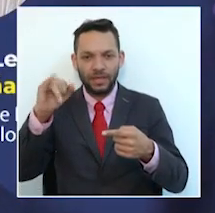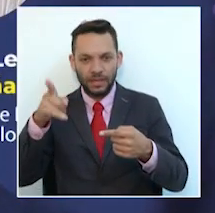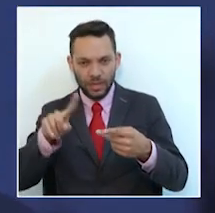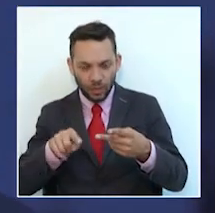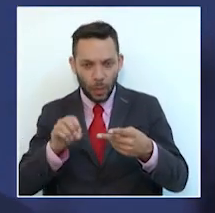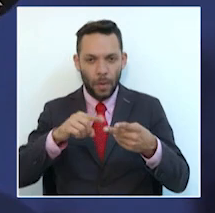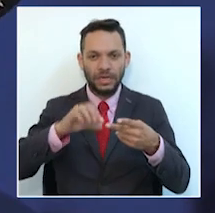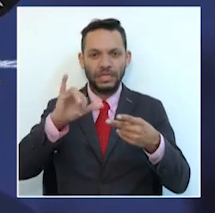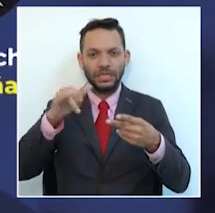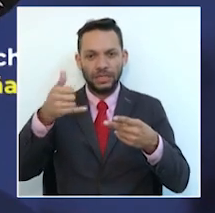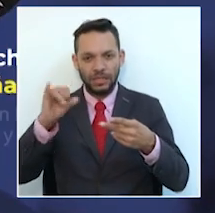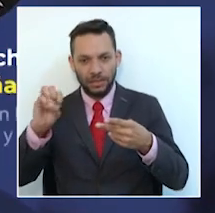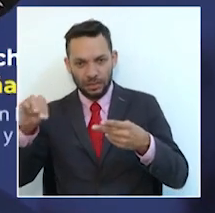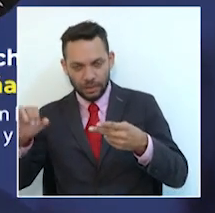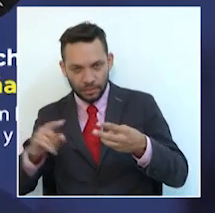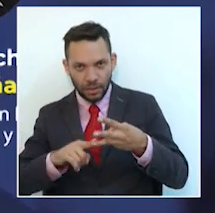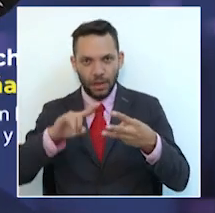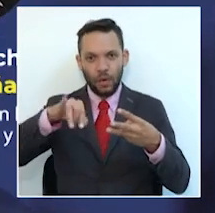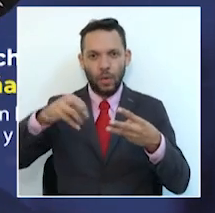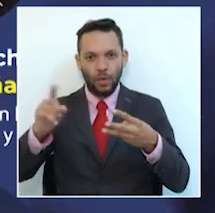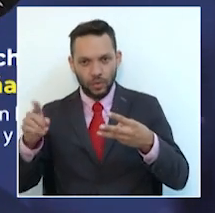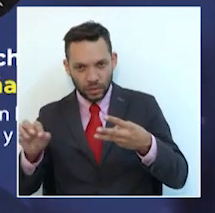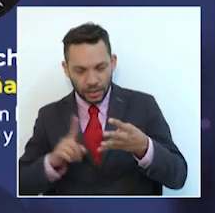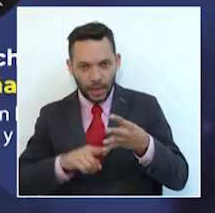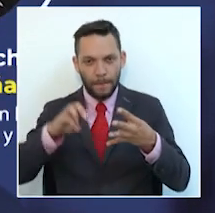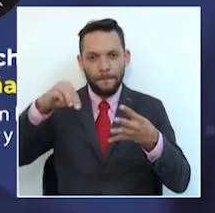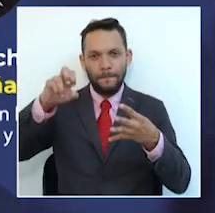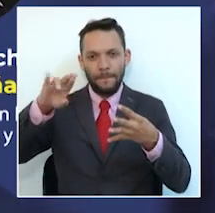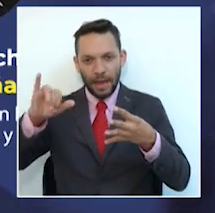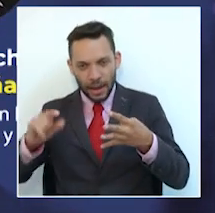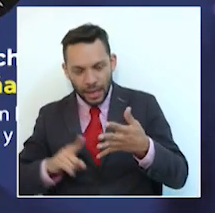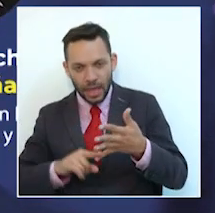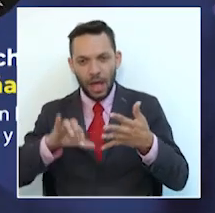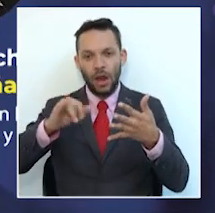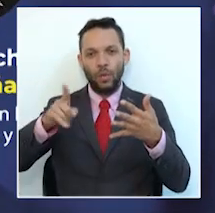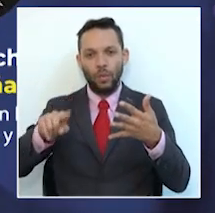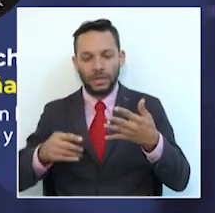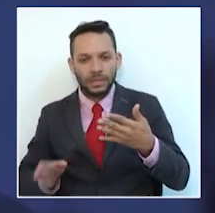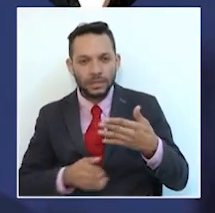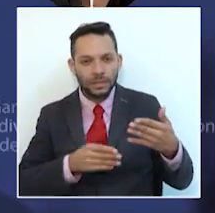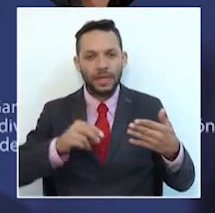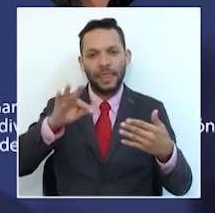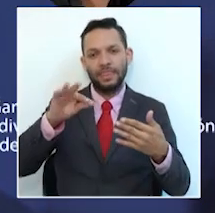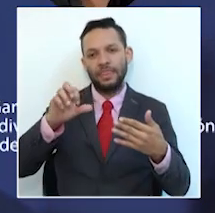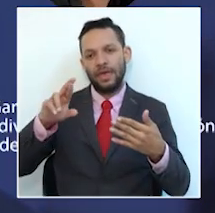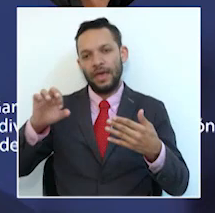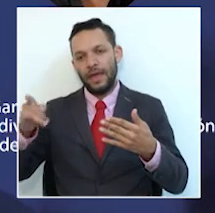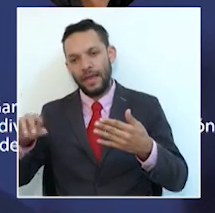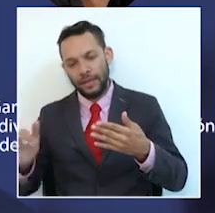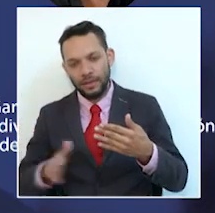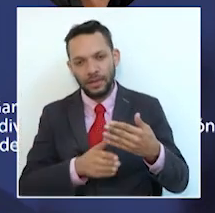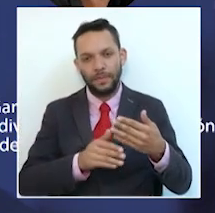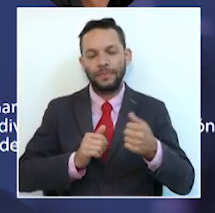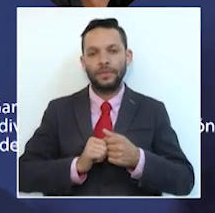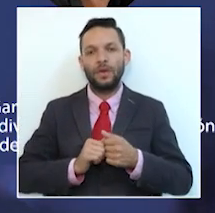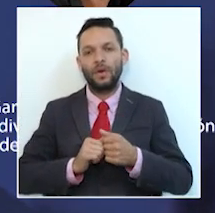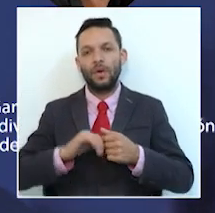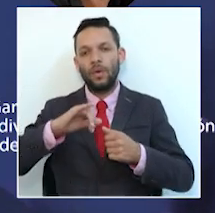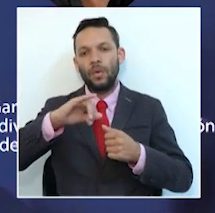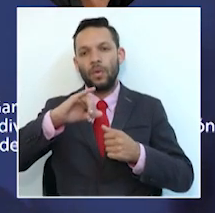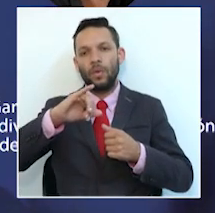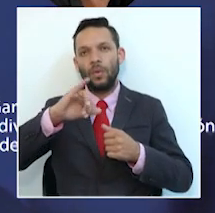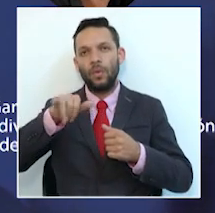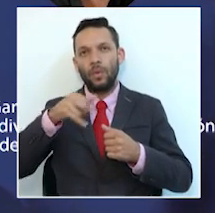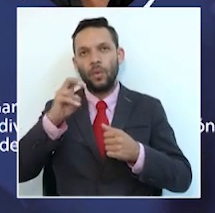pons osé luis legido alfredo pérez y maría lourdes moure teresa pacheco de españa las lo busco de hungría judith